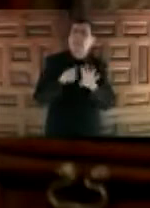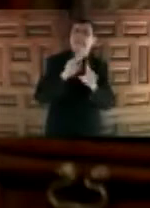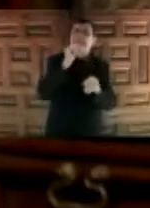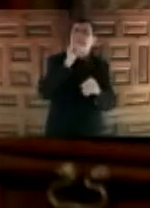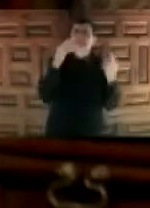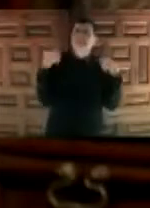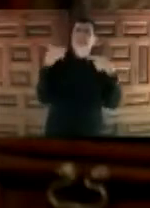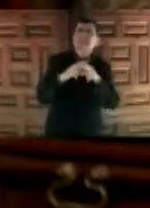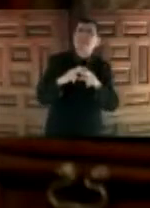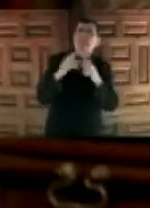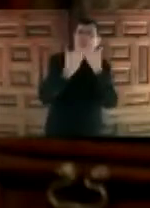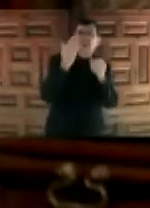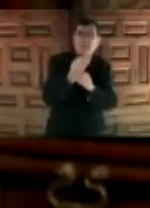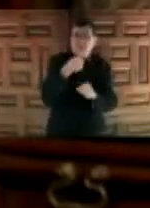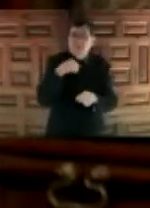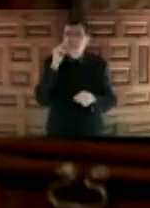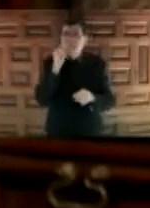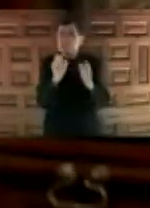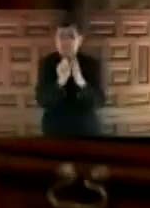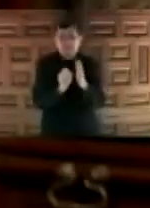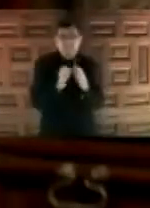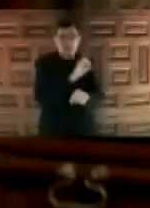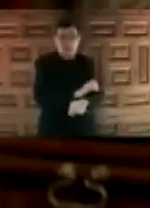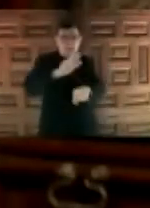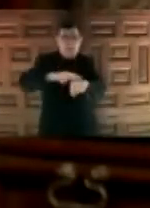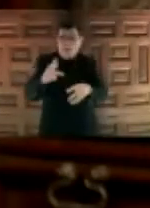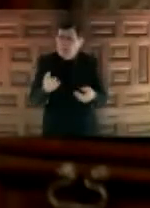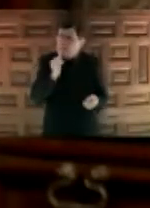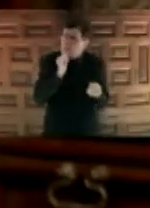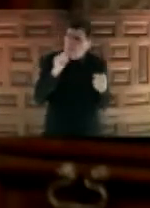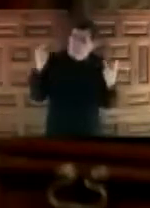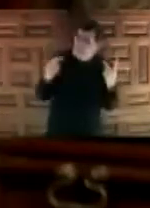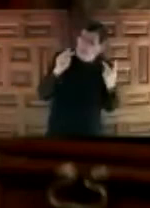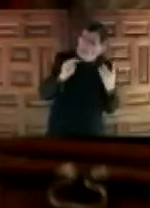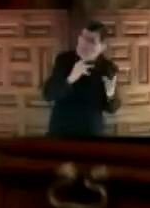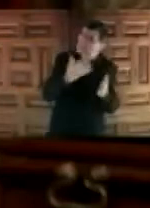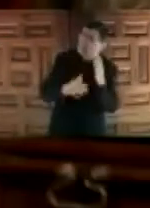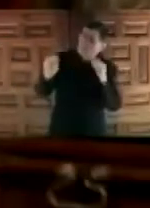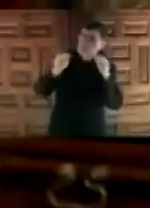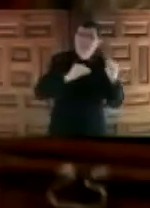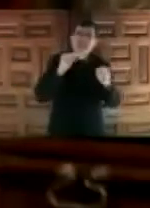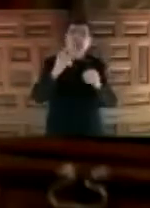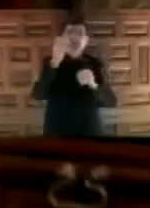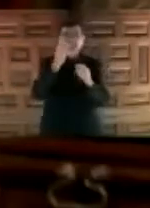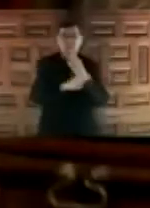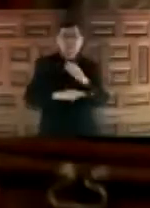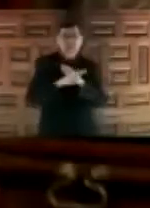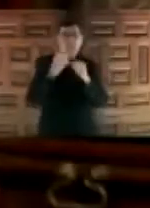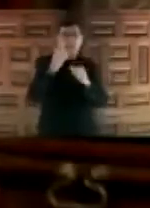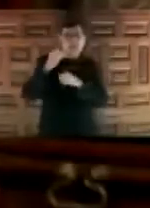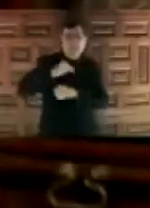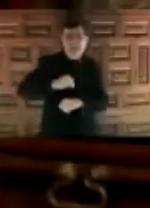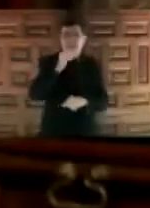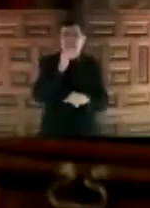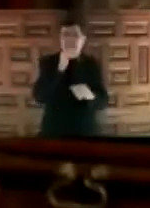ven a los profesores y a los estudiantes en ese sistema de coordinación y de... Entonces, es democrático para las